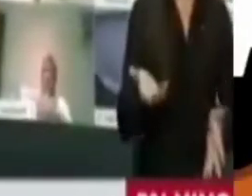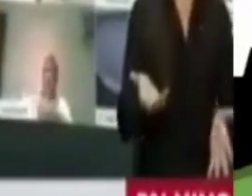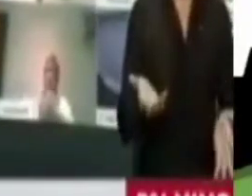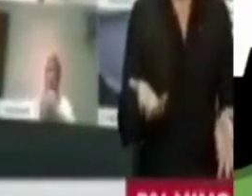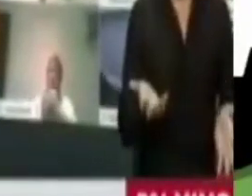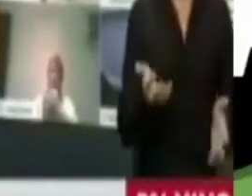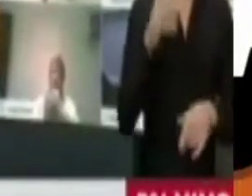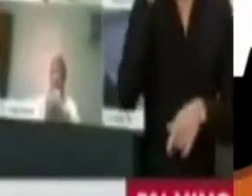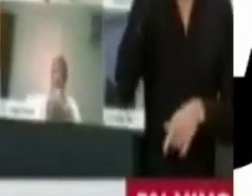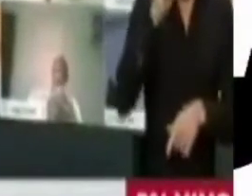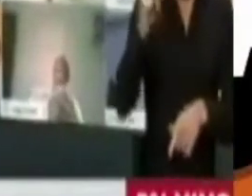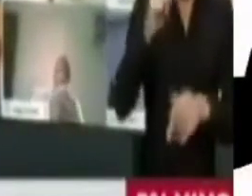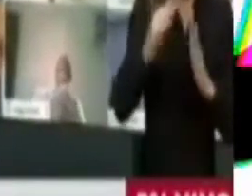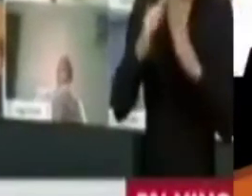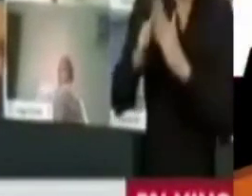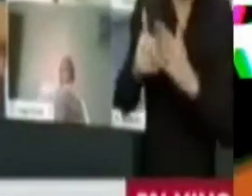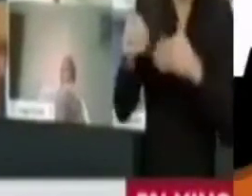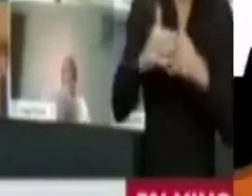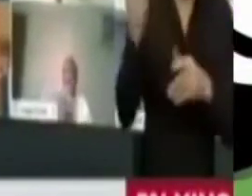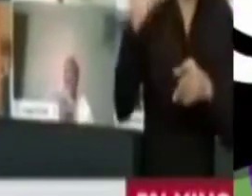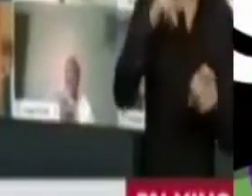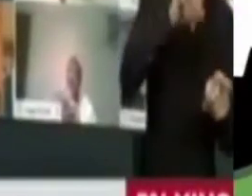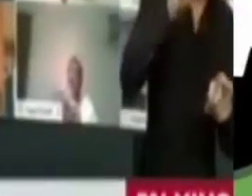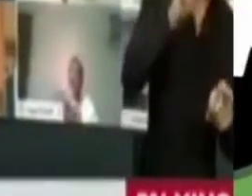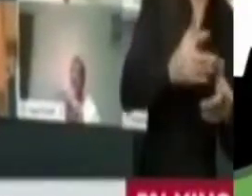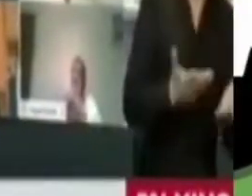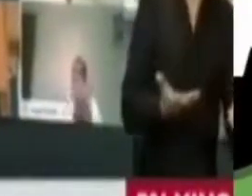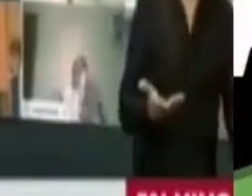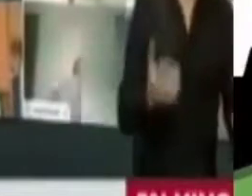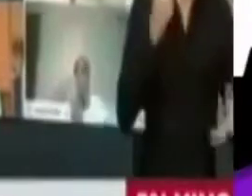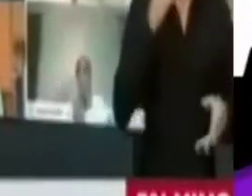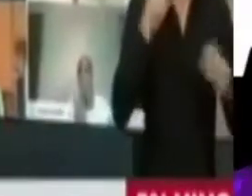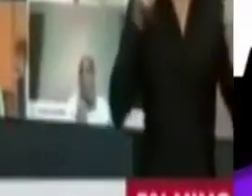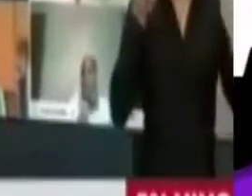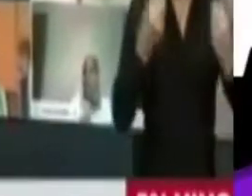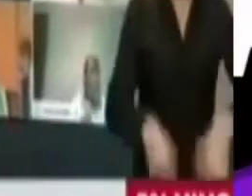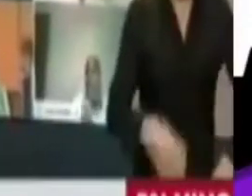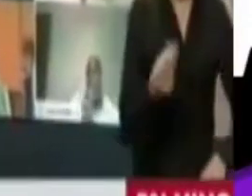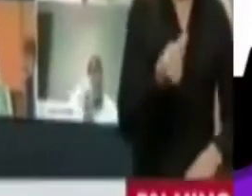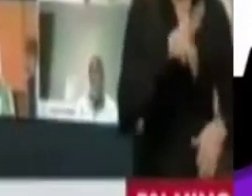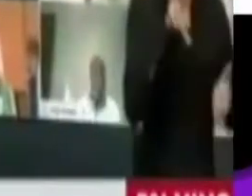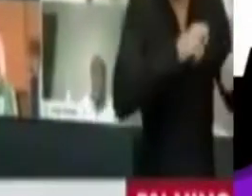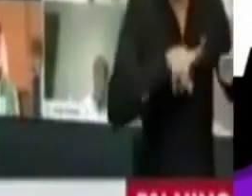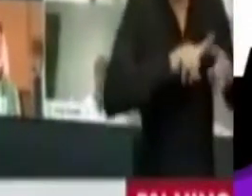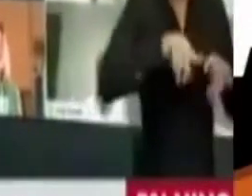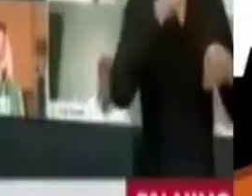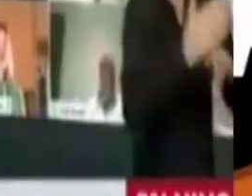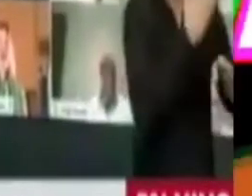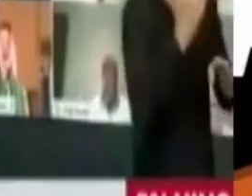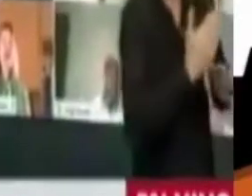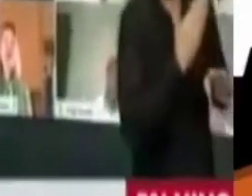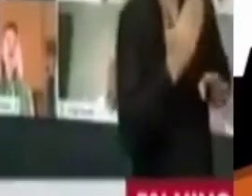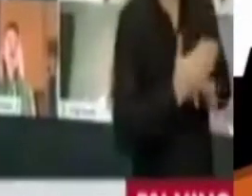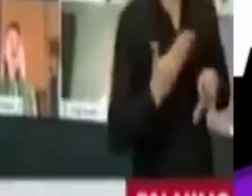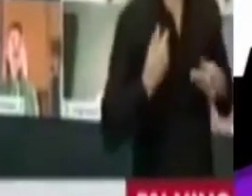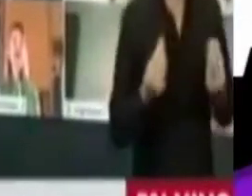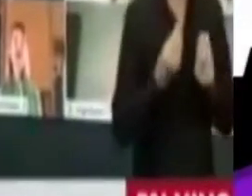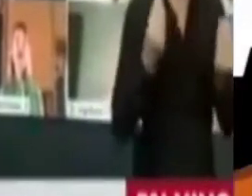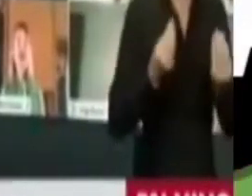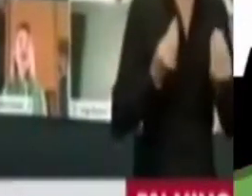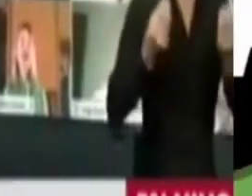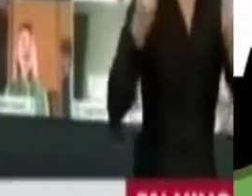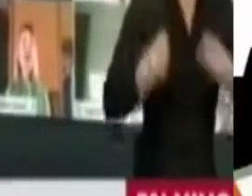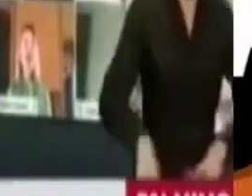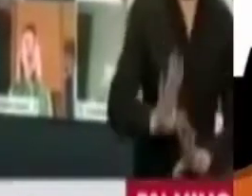viviendo momentos difíciles. Pero lo que se ha vivido, por lo menos acá en Mercedes, que le hemos entregado la casa, que a la